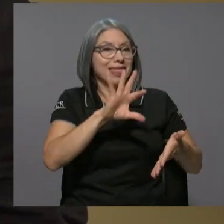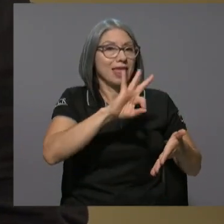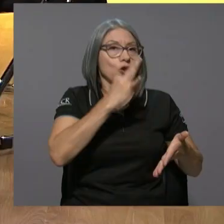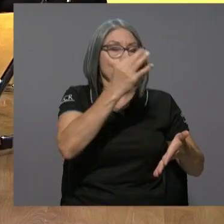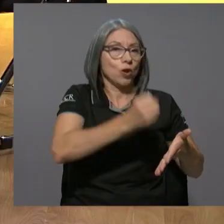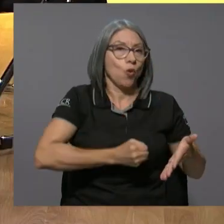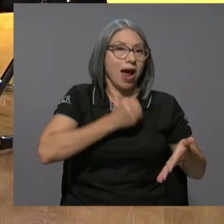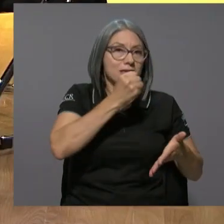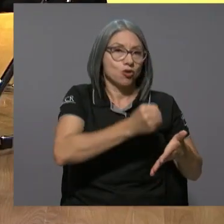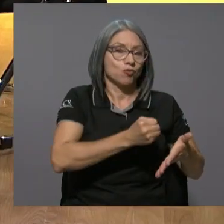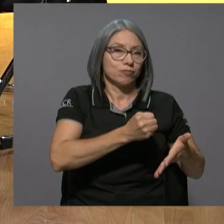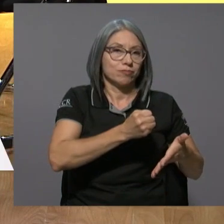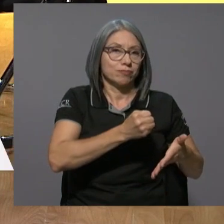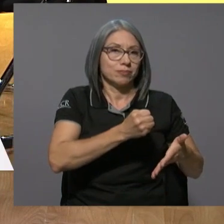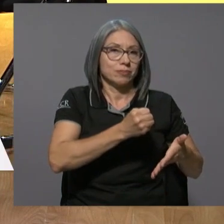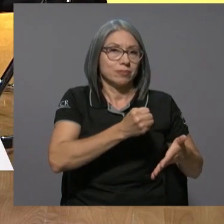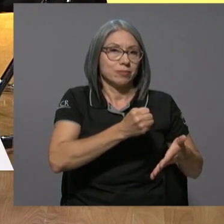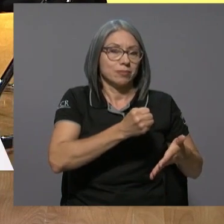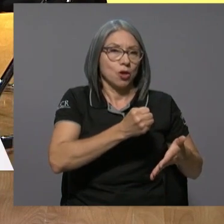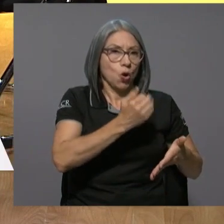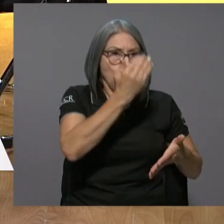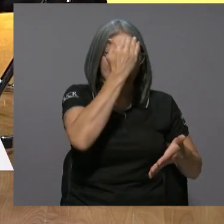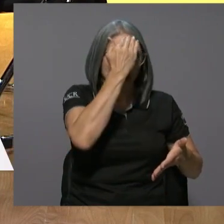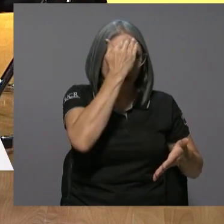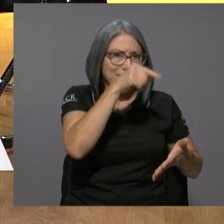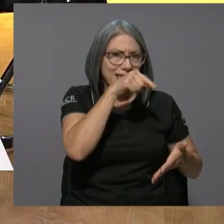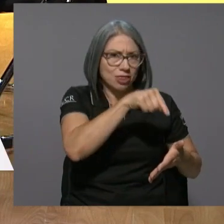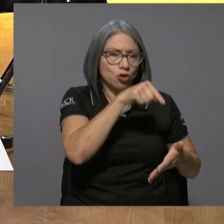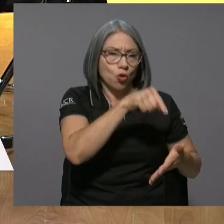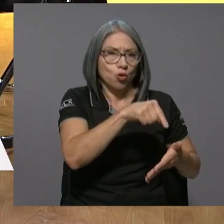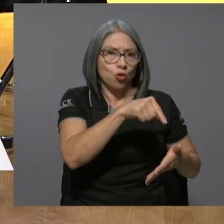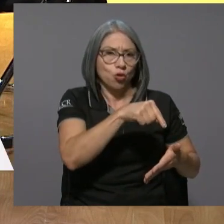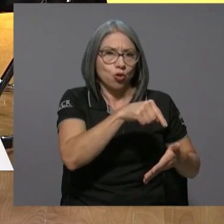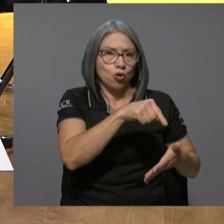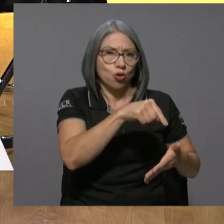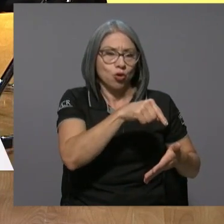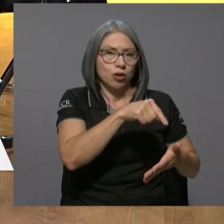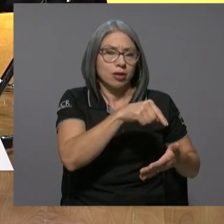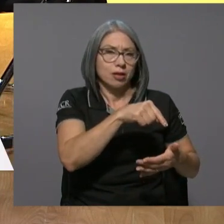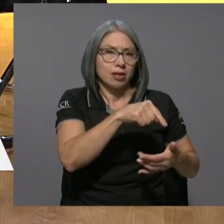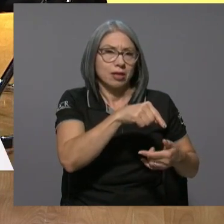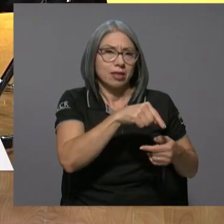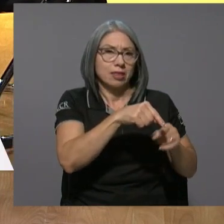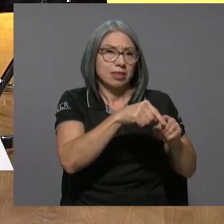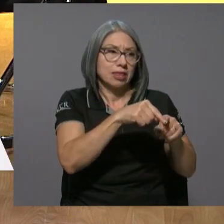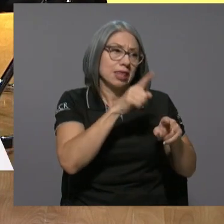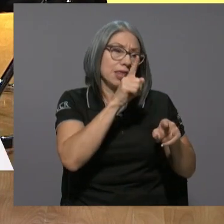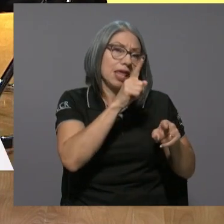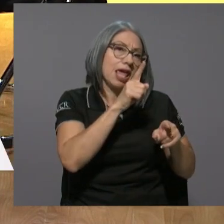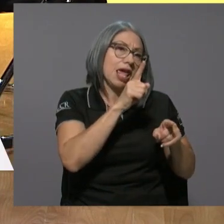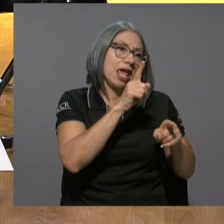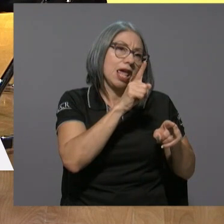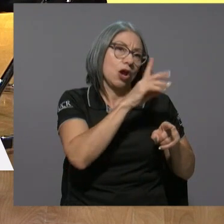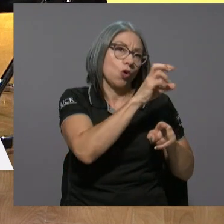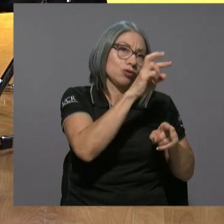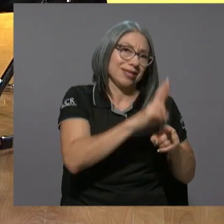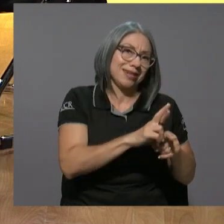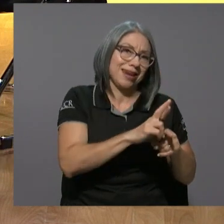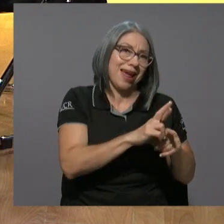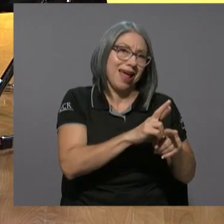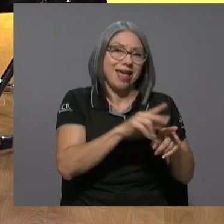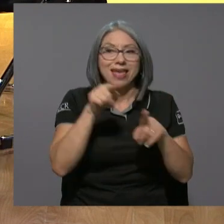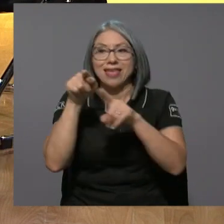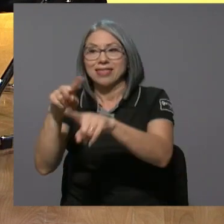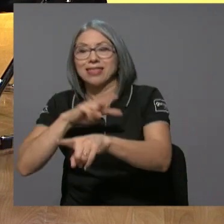año de conocimientos de uno de estos países era 2 años superior al